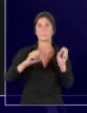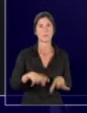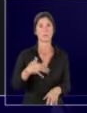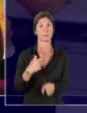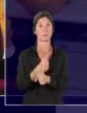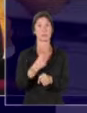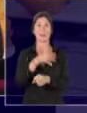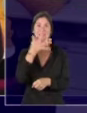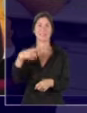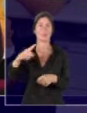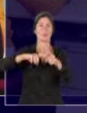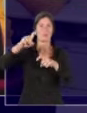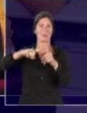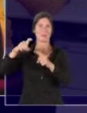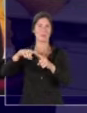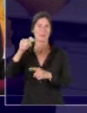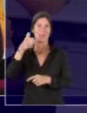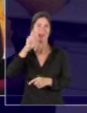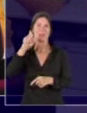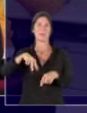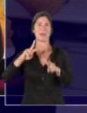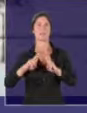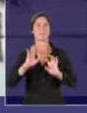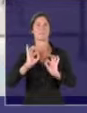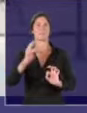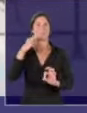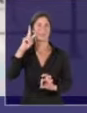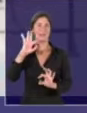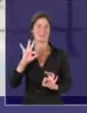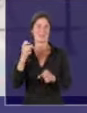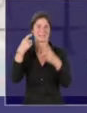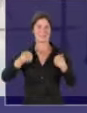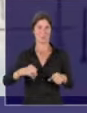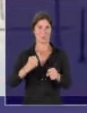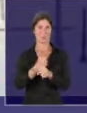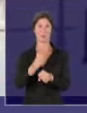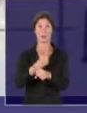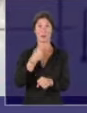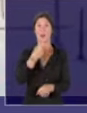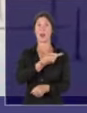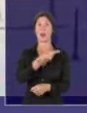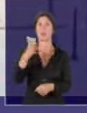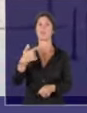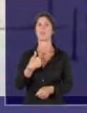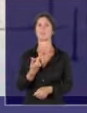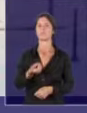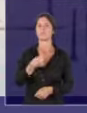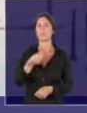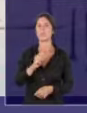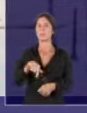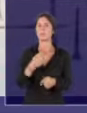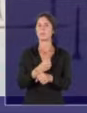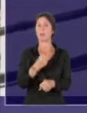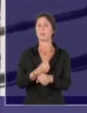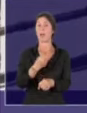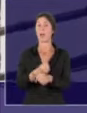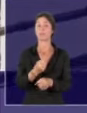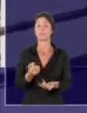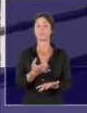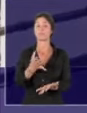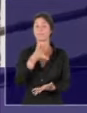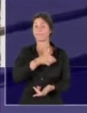empresa especializada en salud laboral. Yo normalmente lo que dicen es no me gustaría de seguir trabajando en el trabajo que tengo, pero tengo que aguantarme. Se